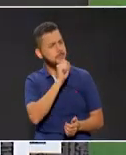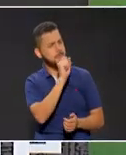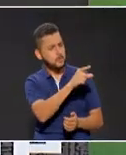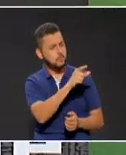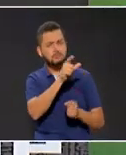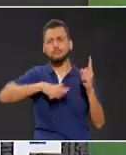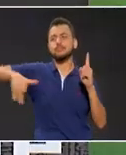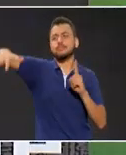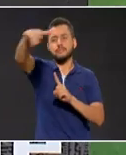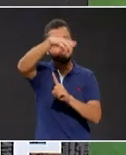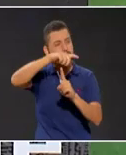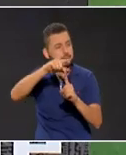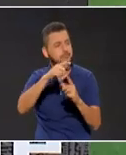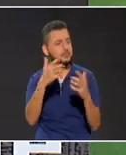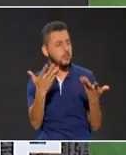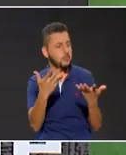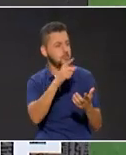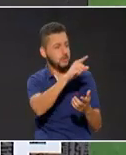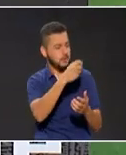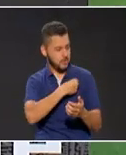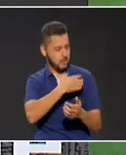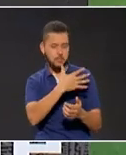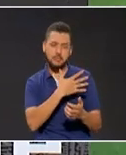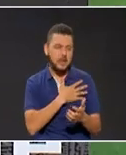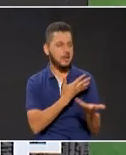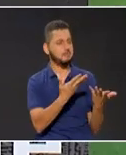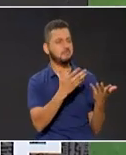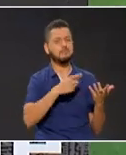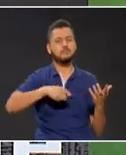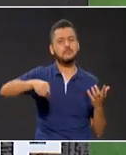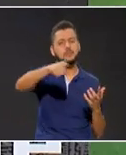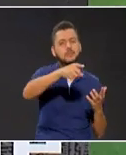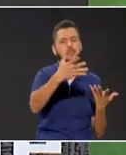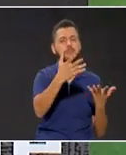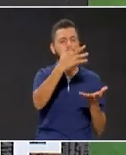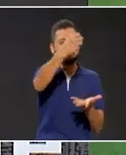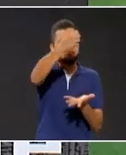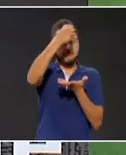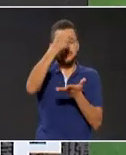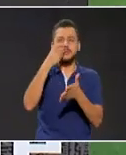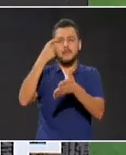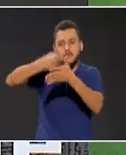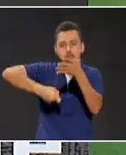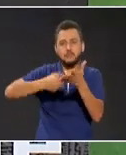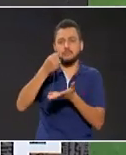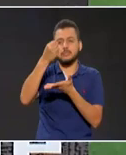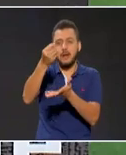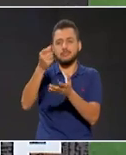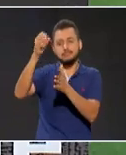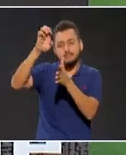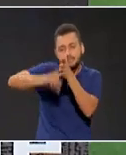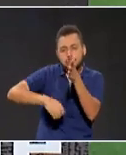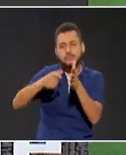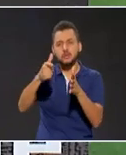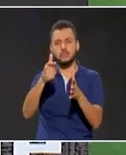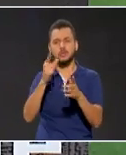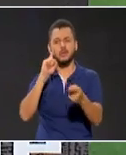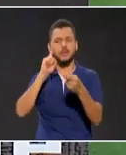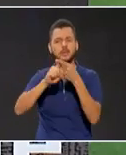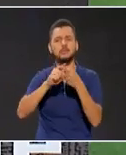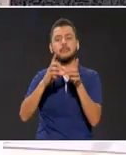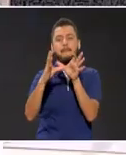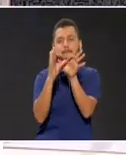ese ambiente, ¿habrá que ofrecer, por ejemplo, incentivos tributarios, algún tema de exención para atraer esas